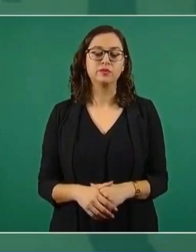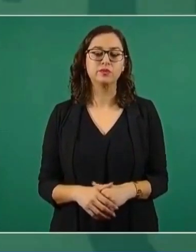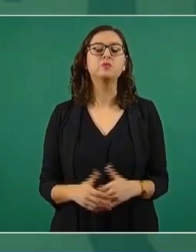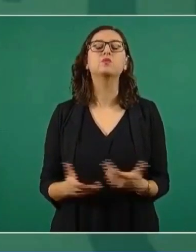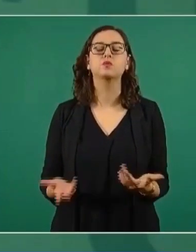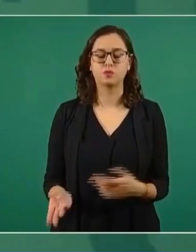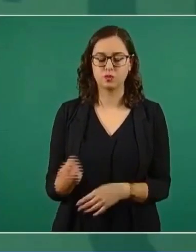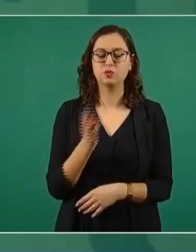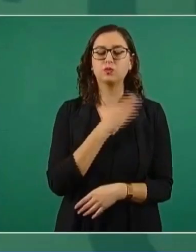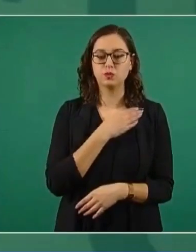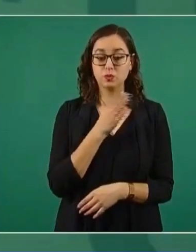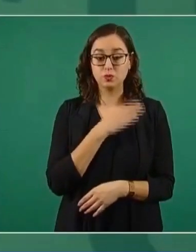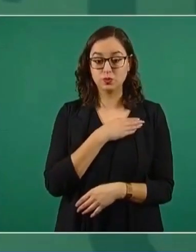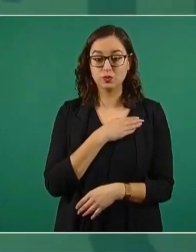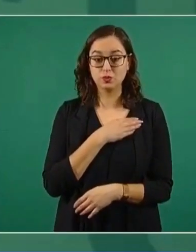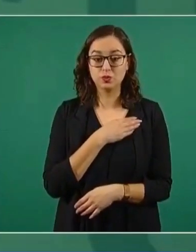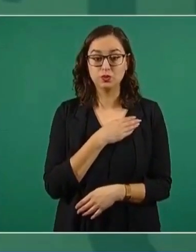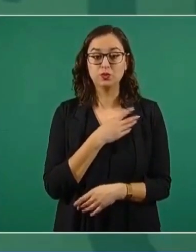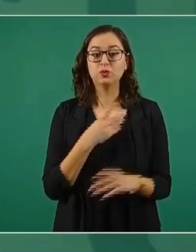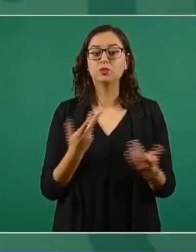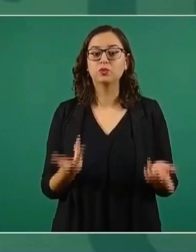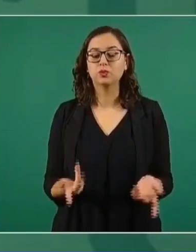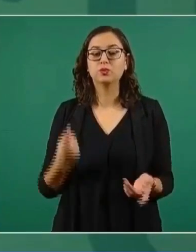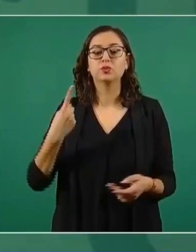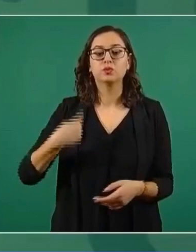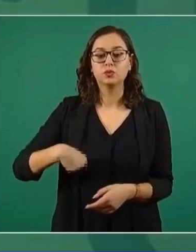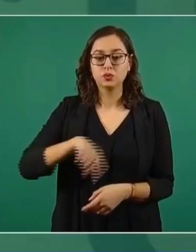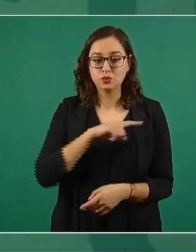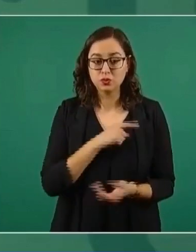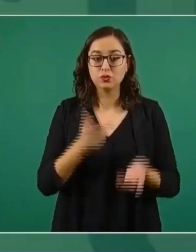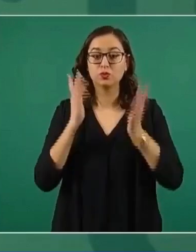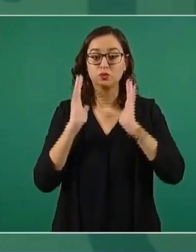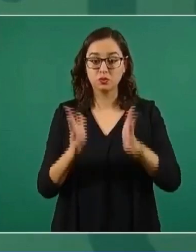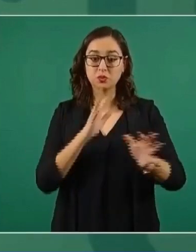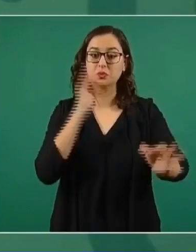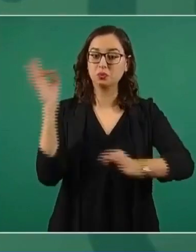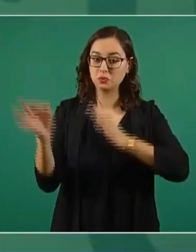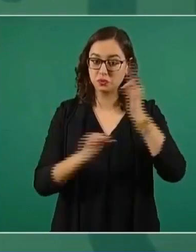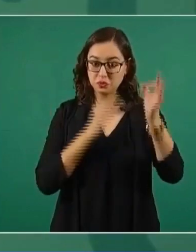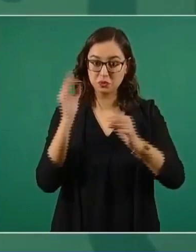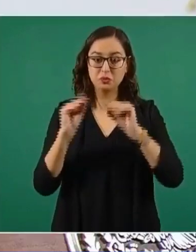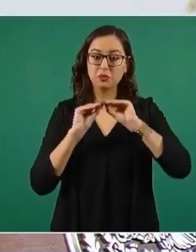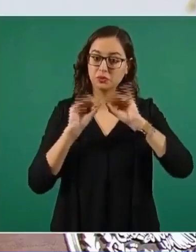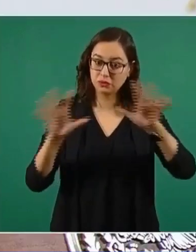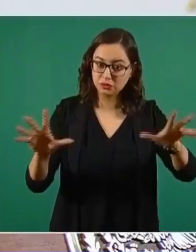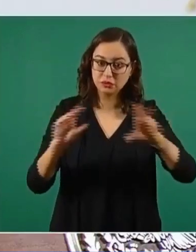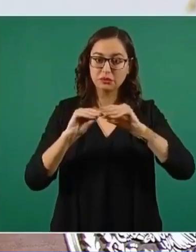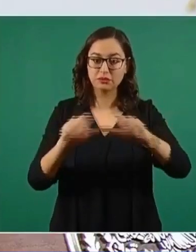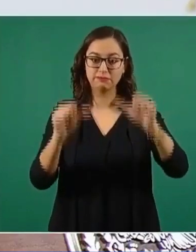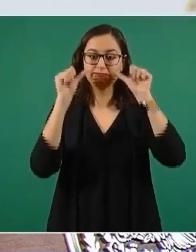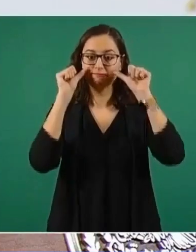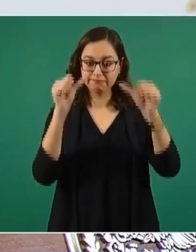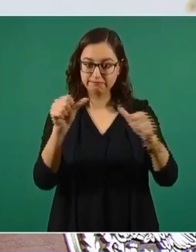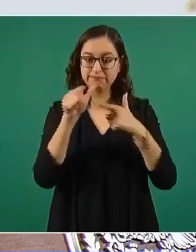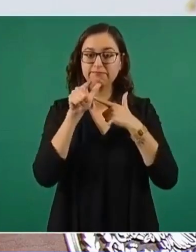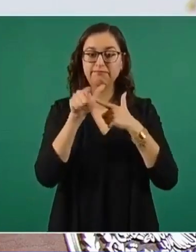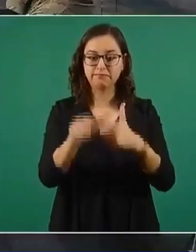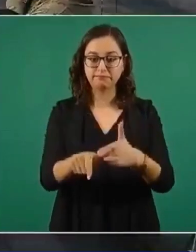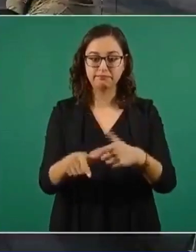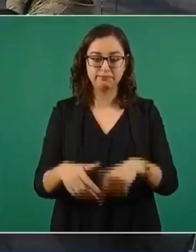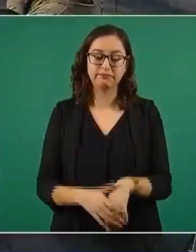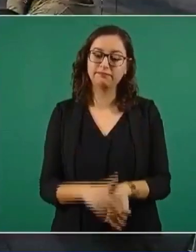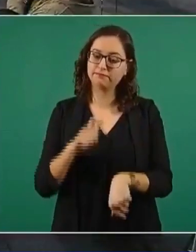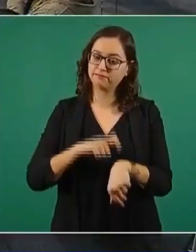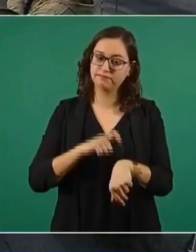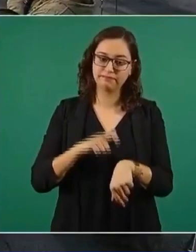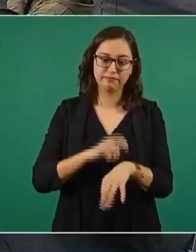aseguro, ayudando, dando a conocer, ventilando estos asuntos y vamos a seguirlos atendiendo. Ya se acabó el